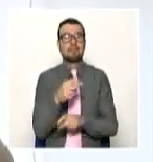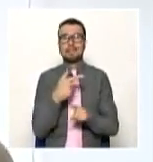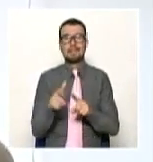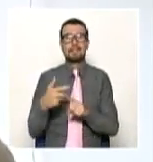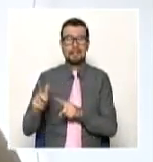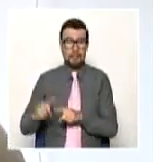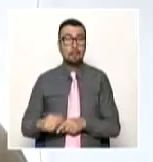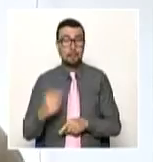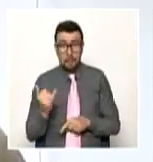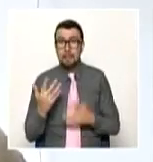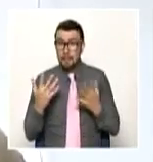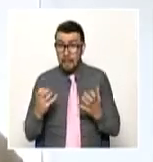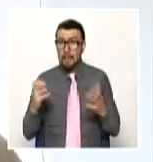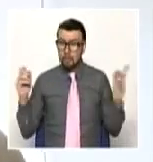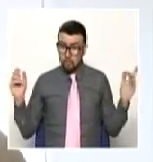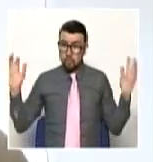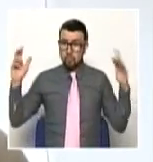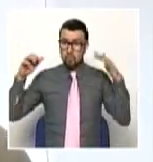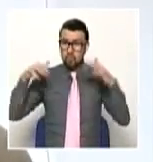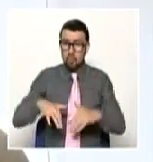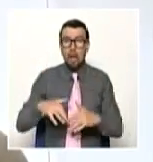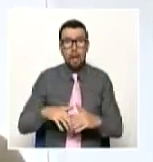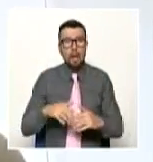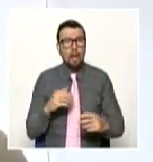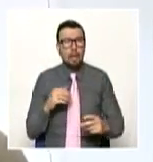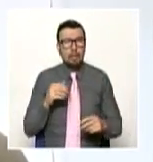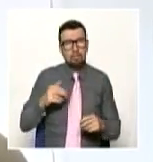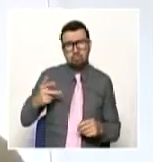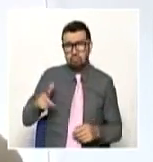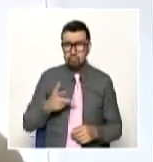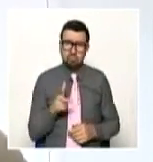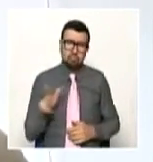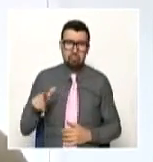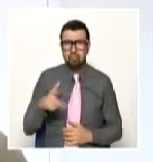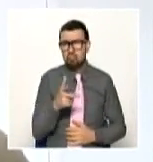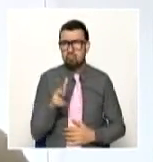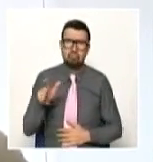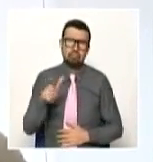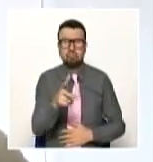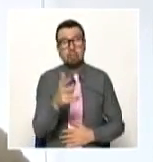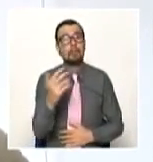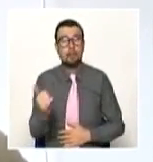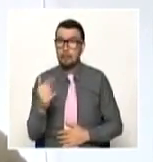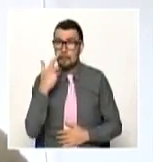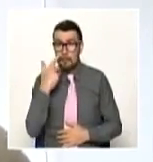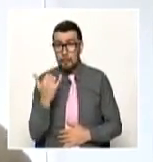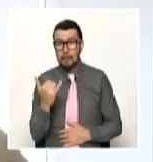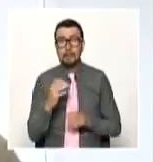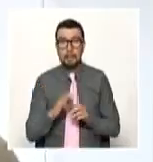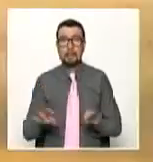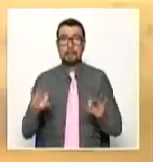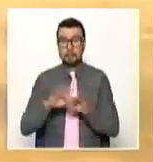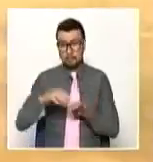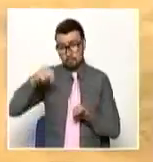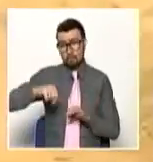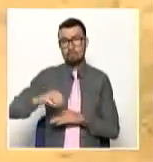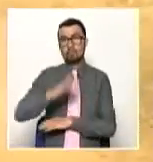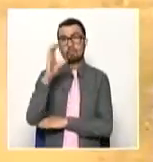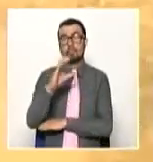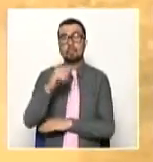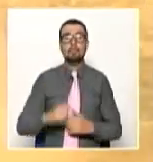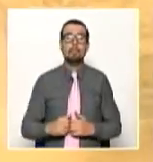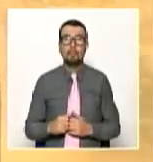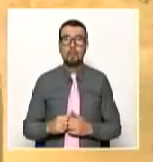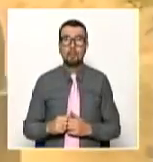y camperos, a reconocer todas las zonas principales geográficas de nuestro país. La hoja